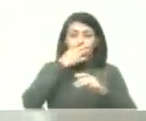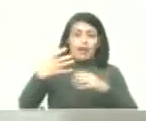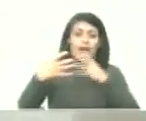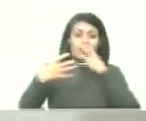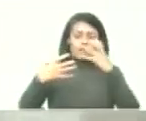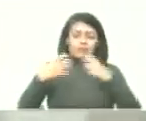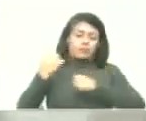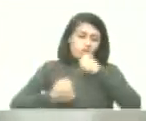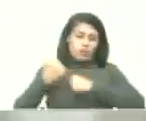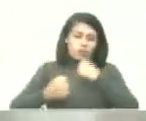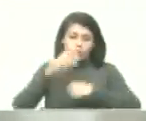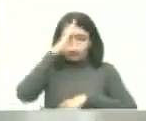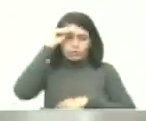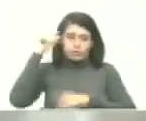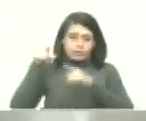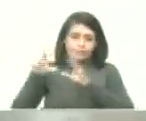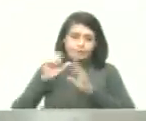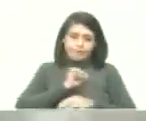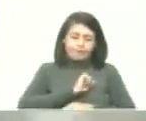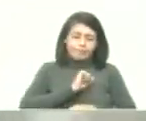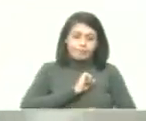y salió corriendo.